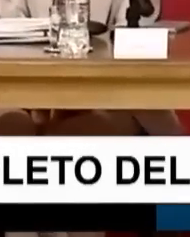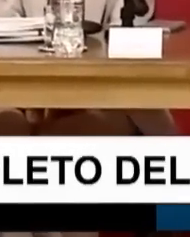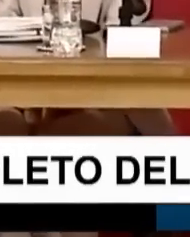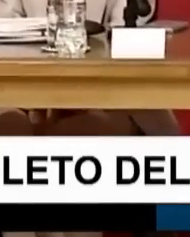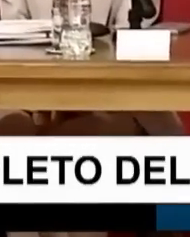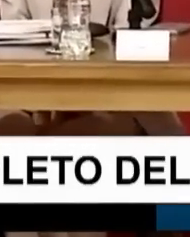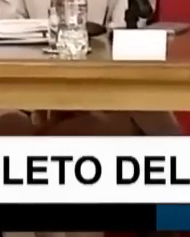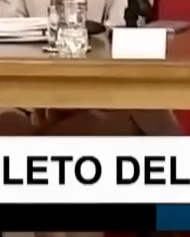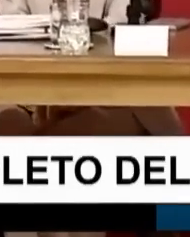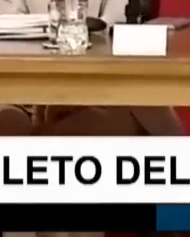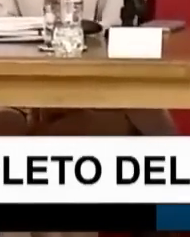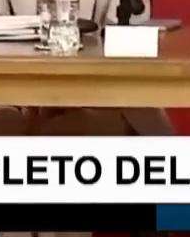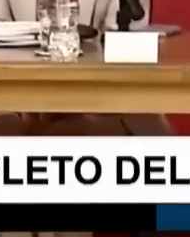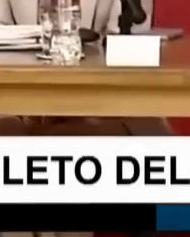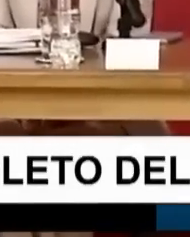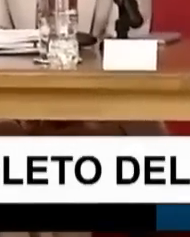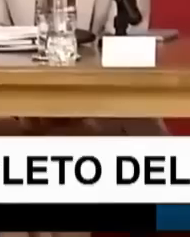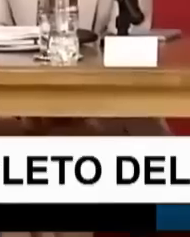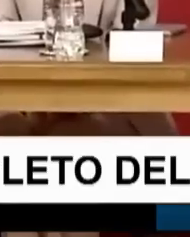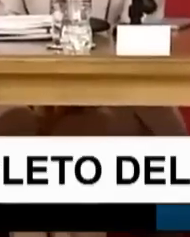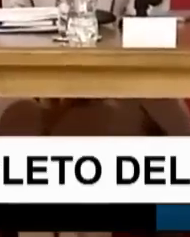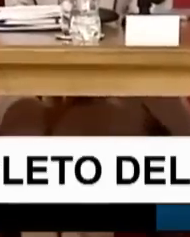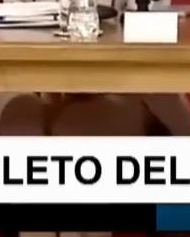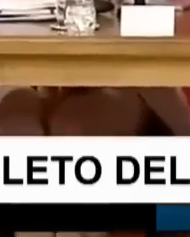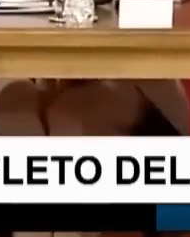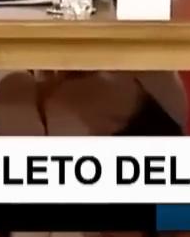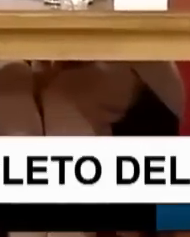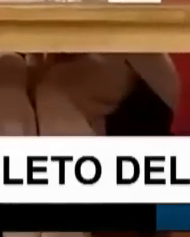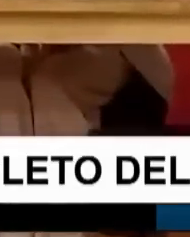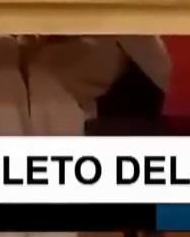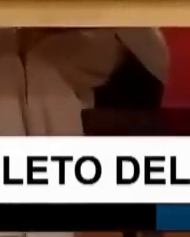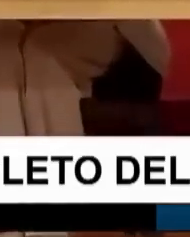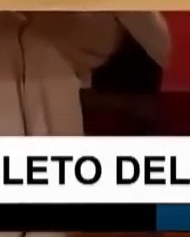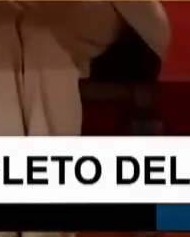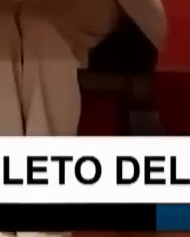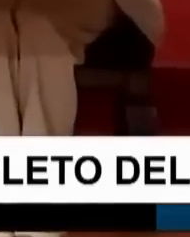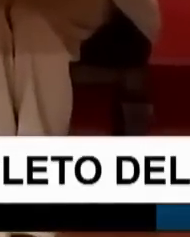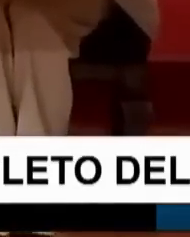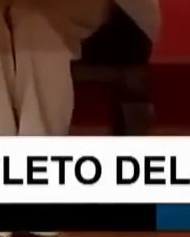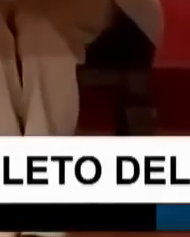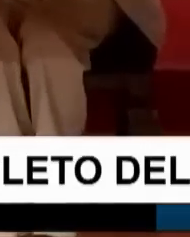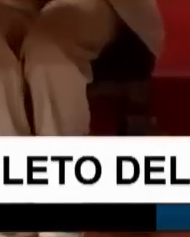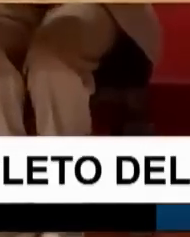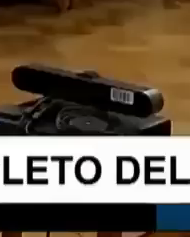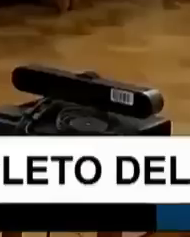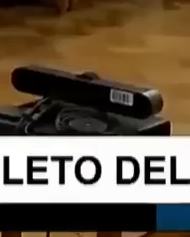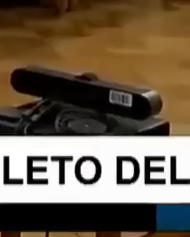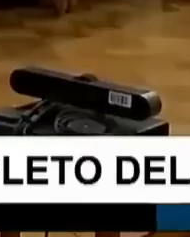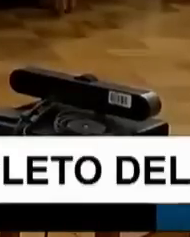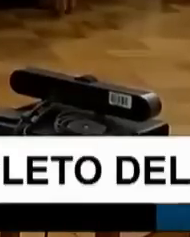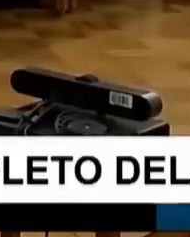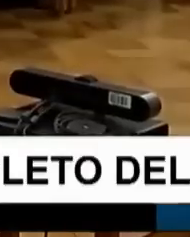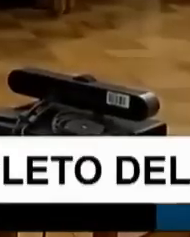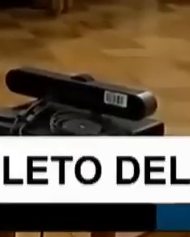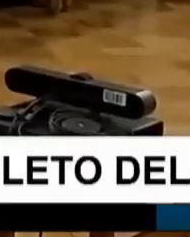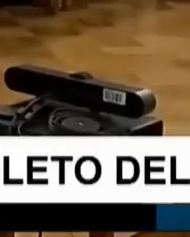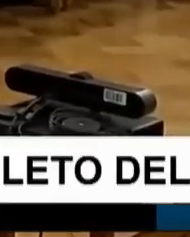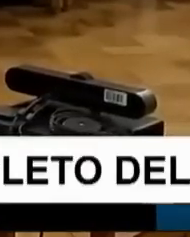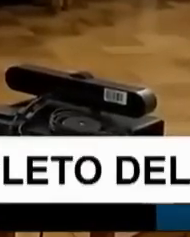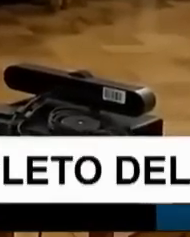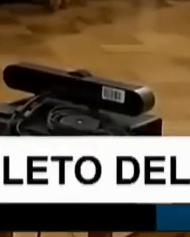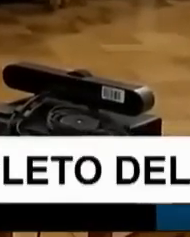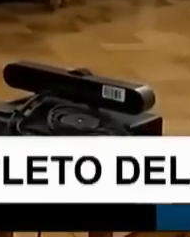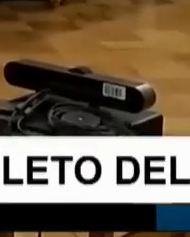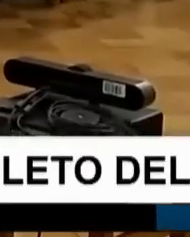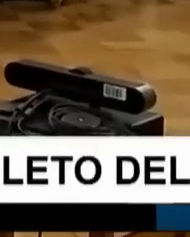si la lógica de la hoja de ruta del gobierno será la misma. Por eso se requiere una nueva sintonía del gobierno con las